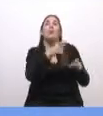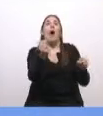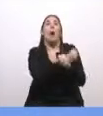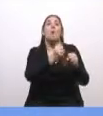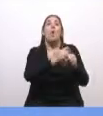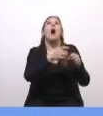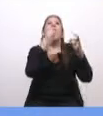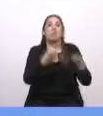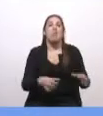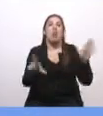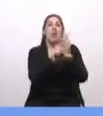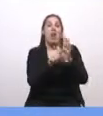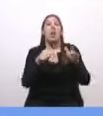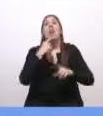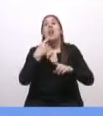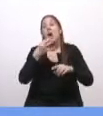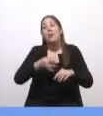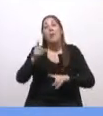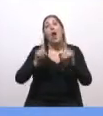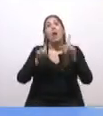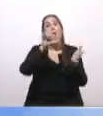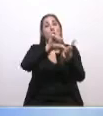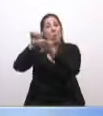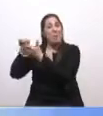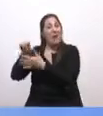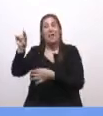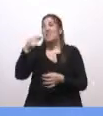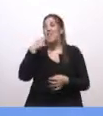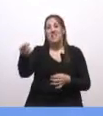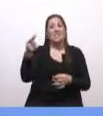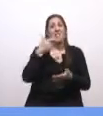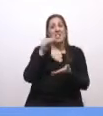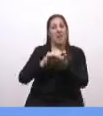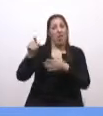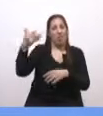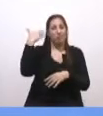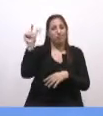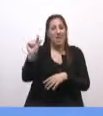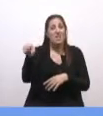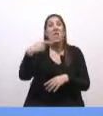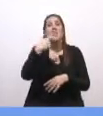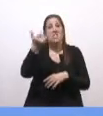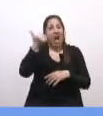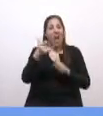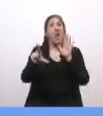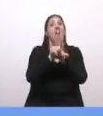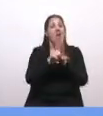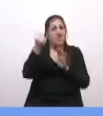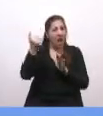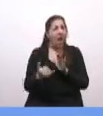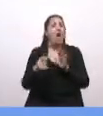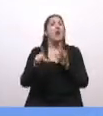la verdad que hay algunos países decía recién la senadora propina ante que ya tienen leyes nacionales que tienen estas regulaciones